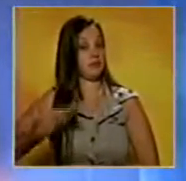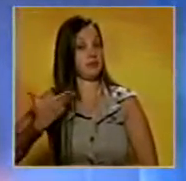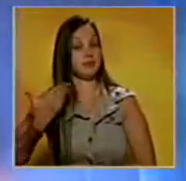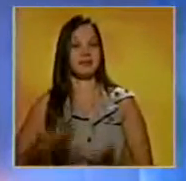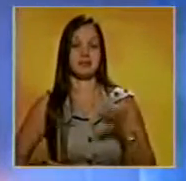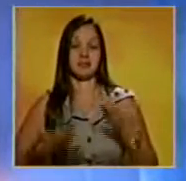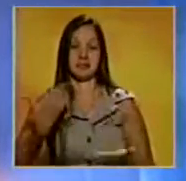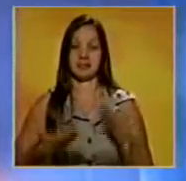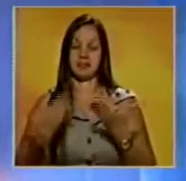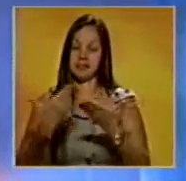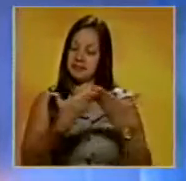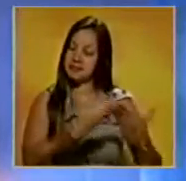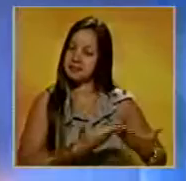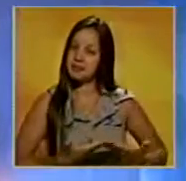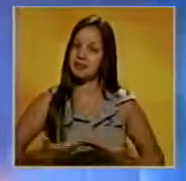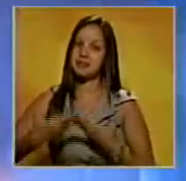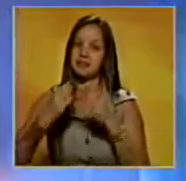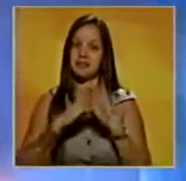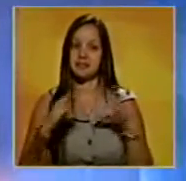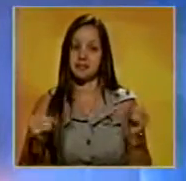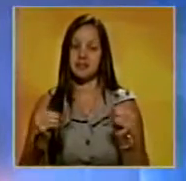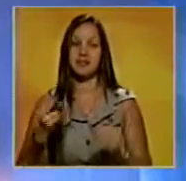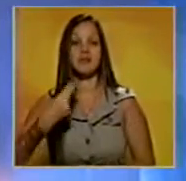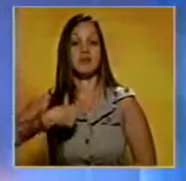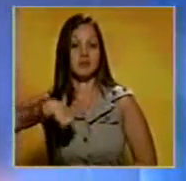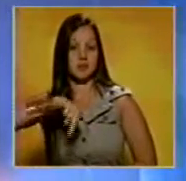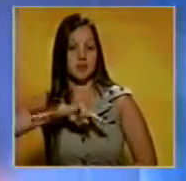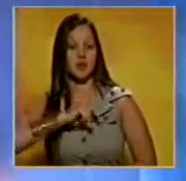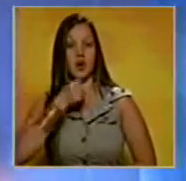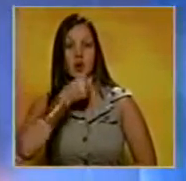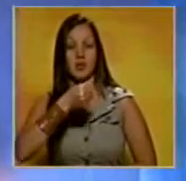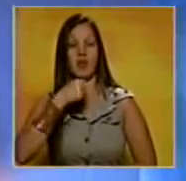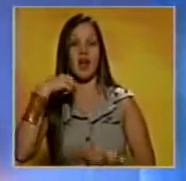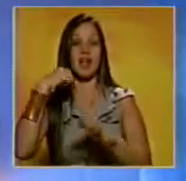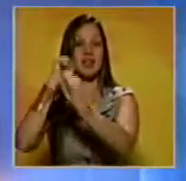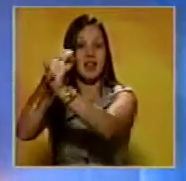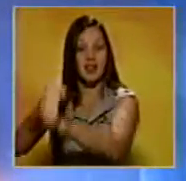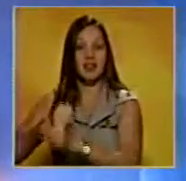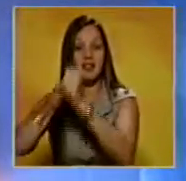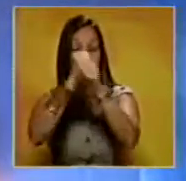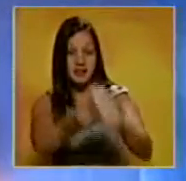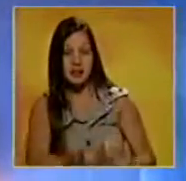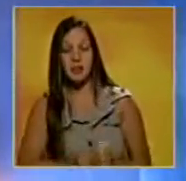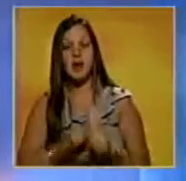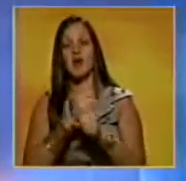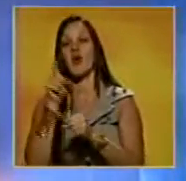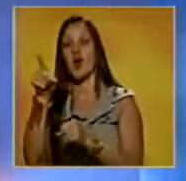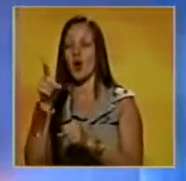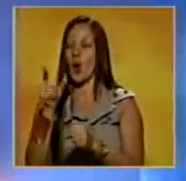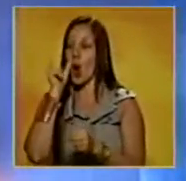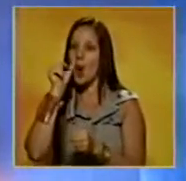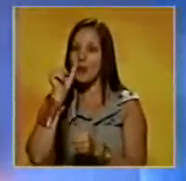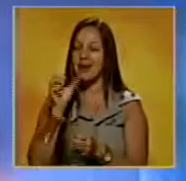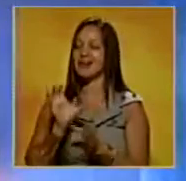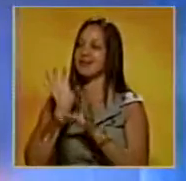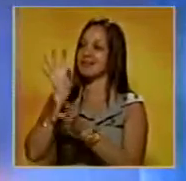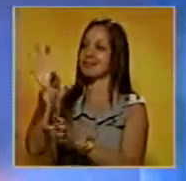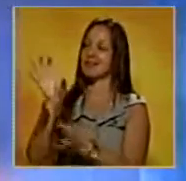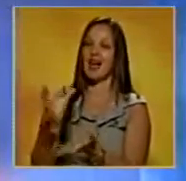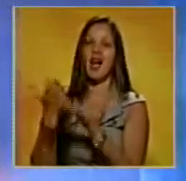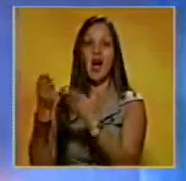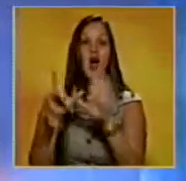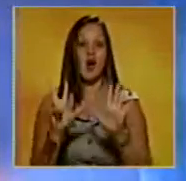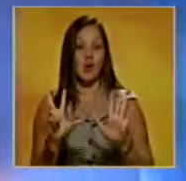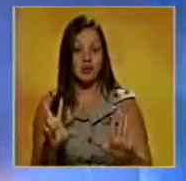informativa al servicio de todos. Nuestro corresponsal del Delta Macuro, Ángel Marcano, fue galardonado por la organización Octava Estrella